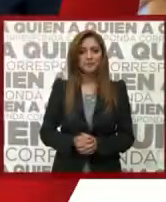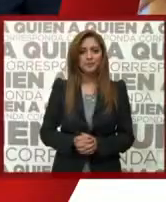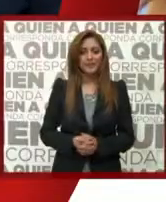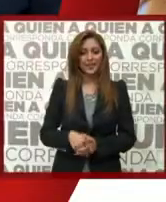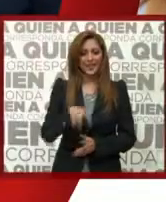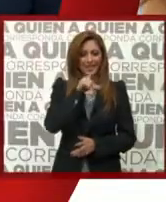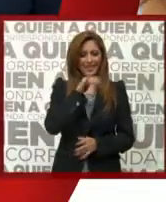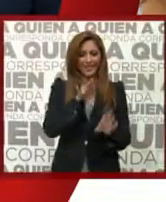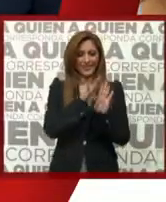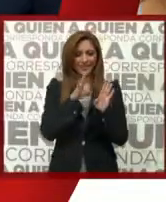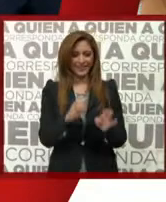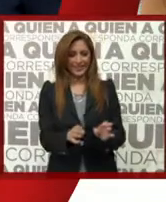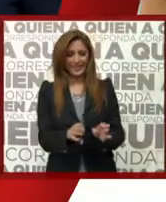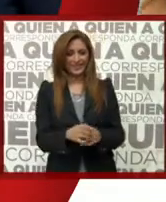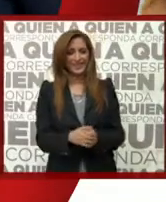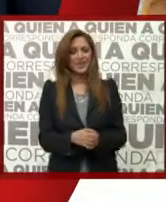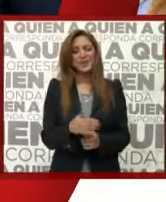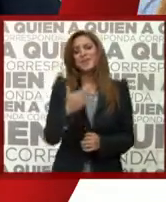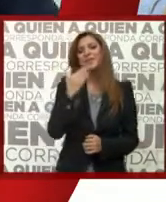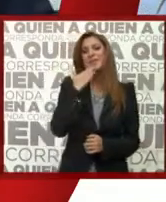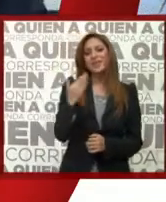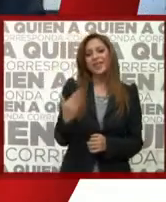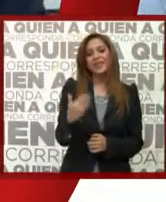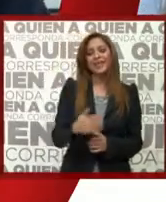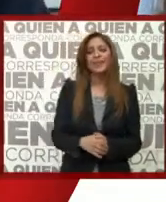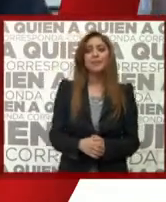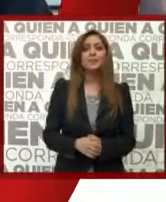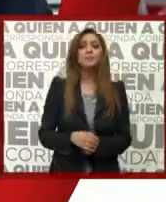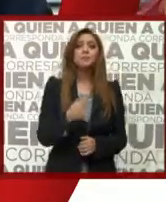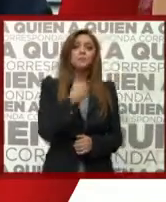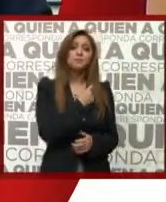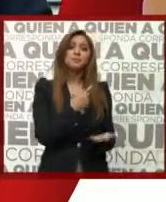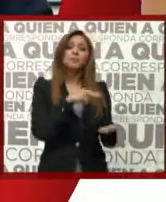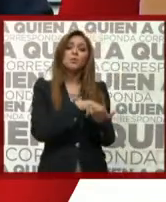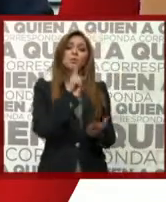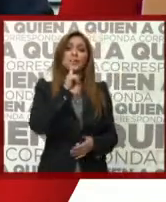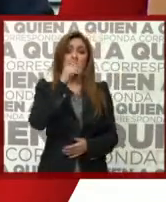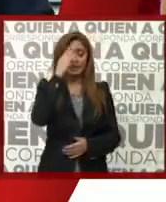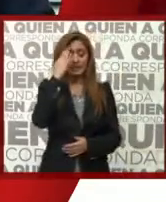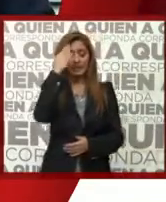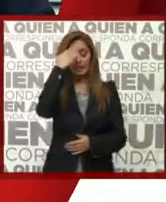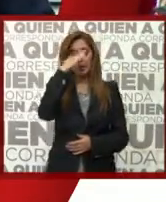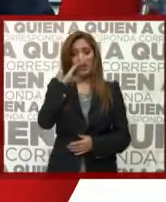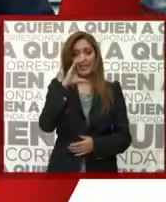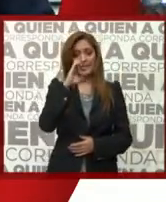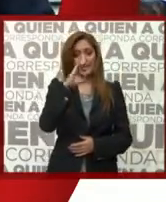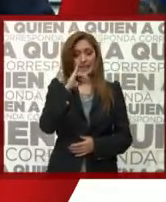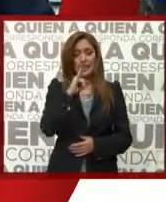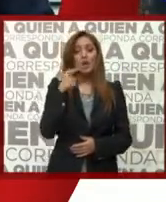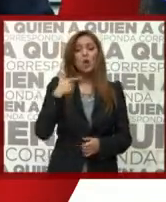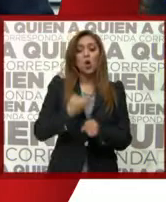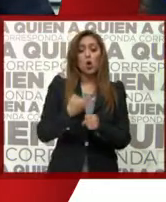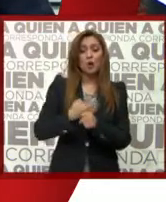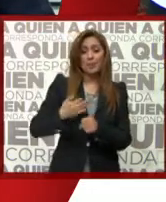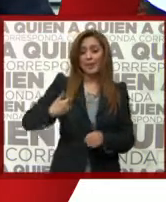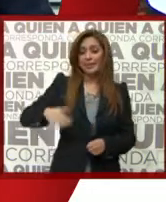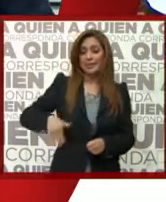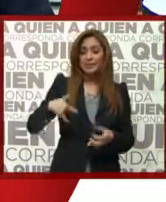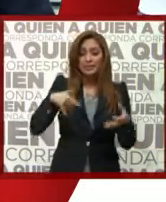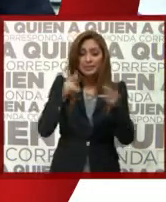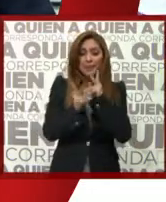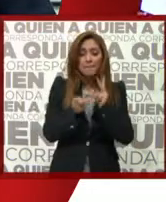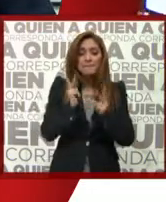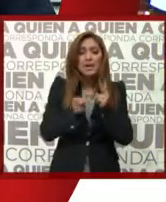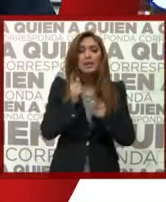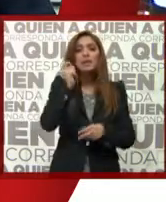Lina, ¿cómo estás? Muy bien, hola. Señor Garralda, muy bien. Aquí estamos con la señora Ceci García. Platicaba hace unos minutos con ella, señor